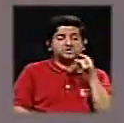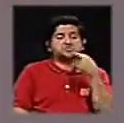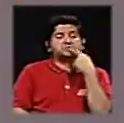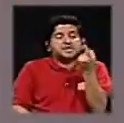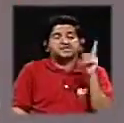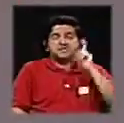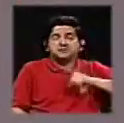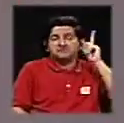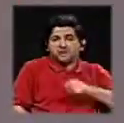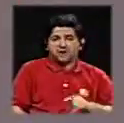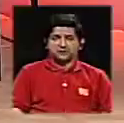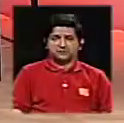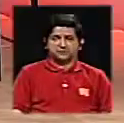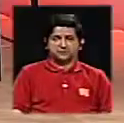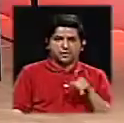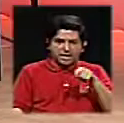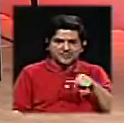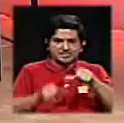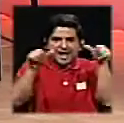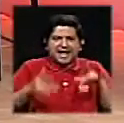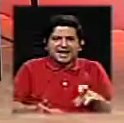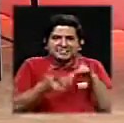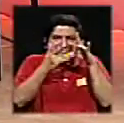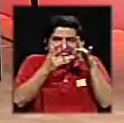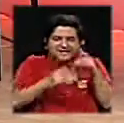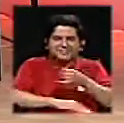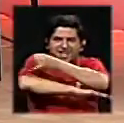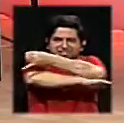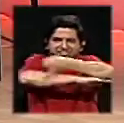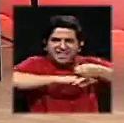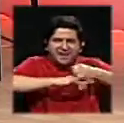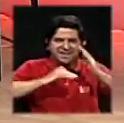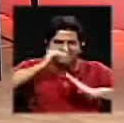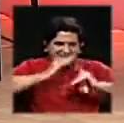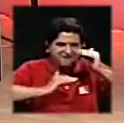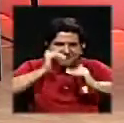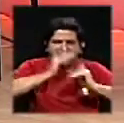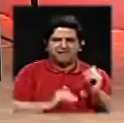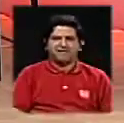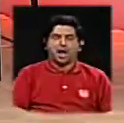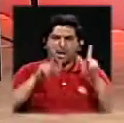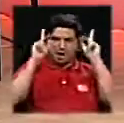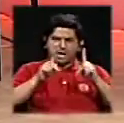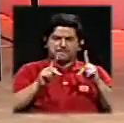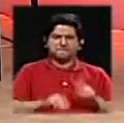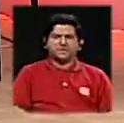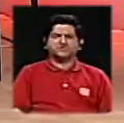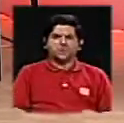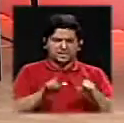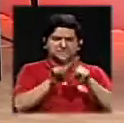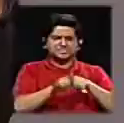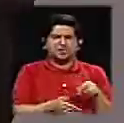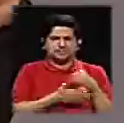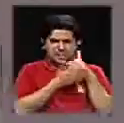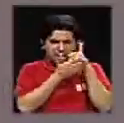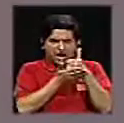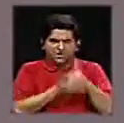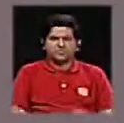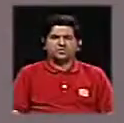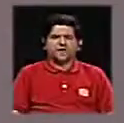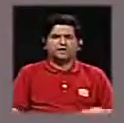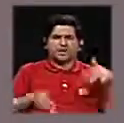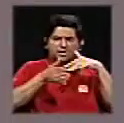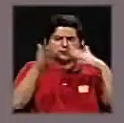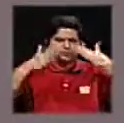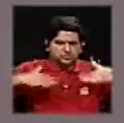falso. Uh-huh. O sea, para eso es una especialización de la ingeniería civil. Y hay gente de meteorología que aporta también en la cantidad de